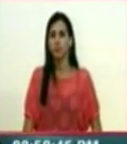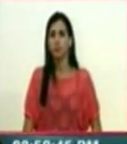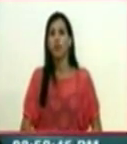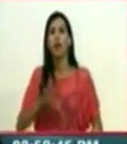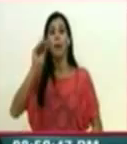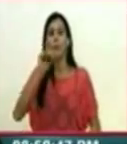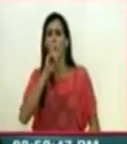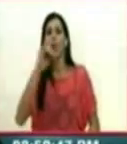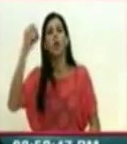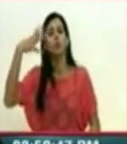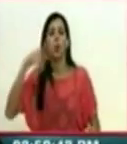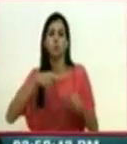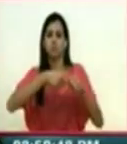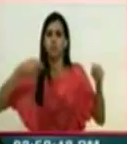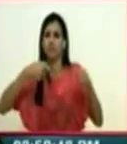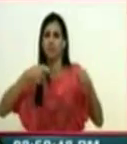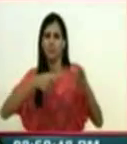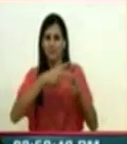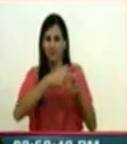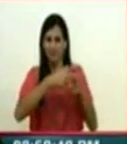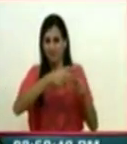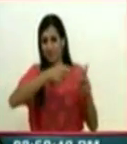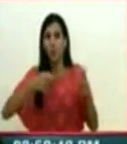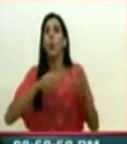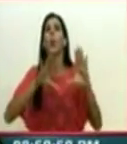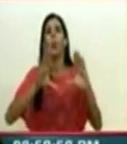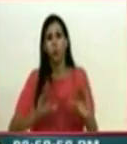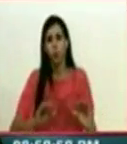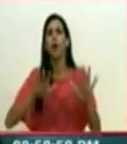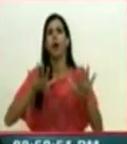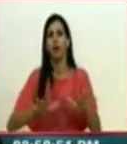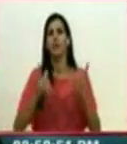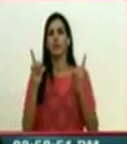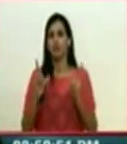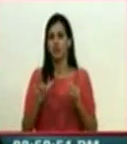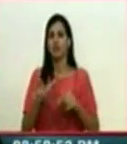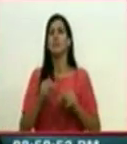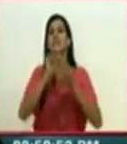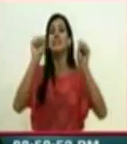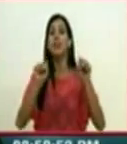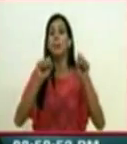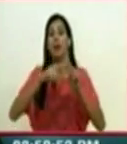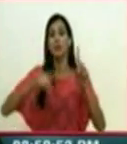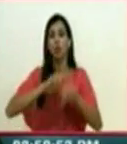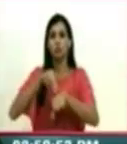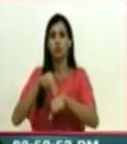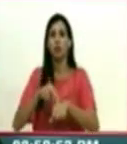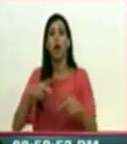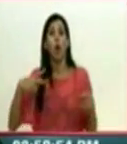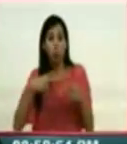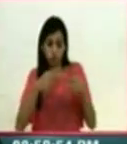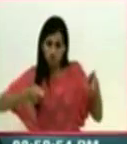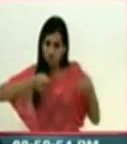Apagar una luz o desconectar un equipo es un respiro para el sistema eléctrico nacional. Estando conectados, consumen